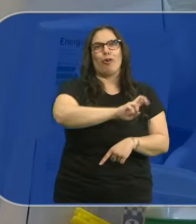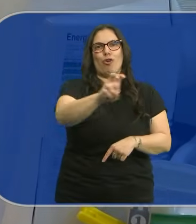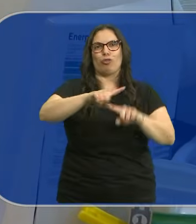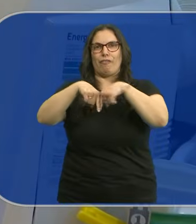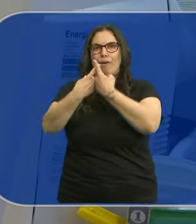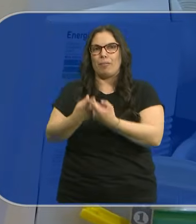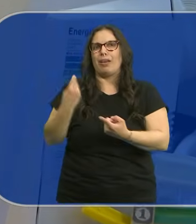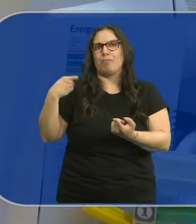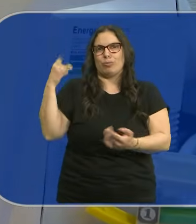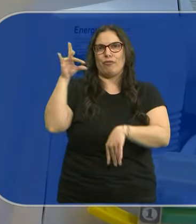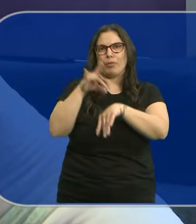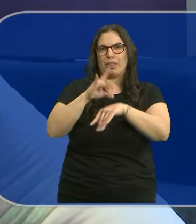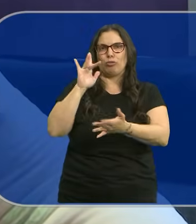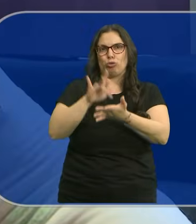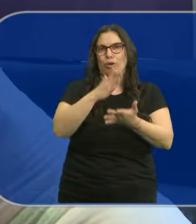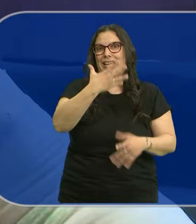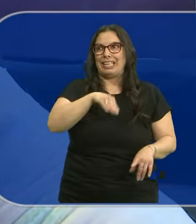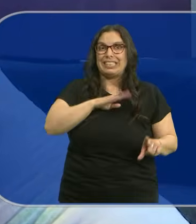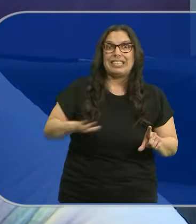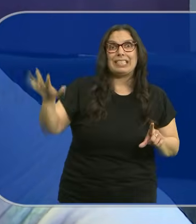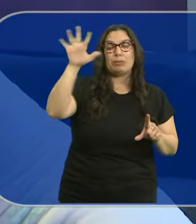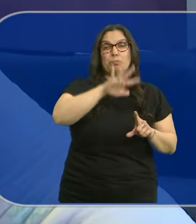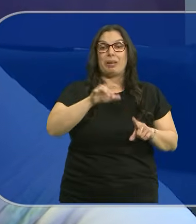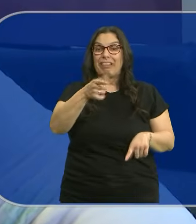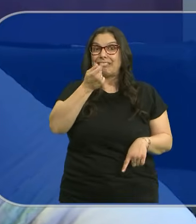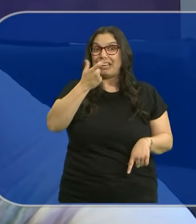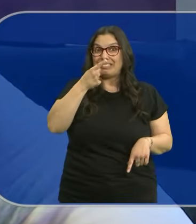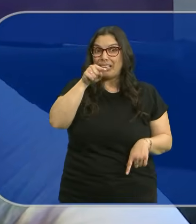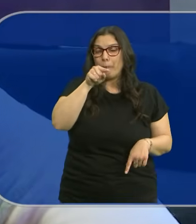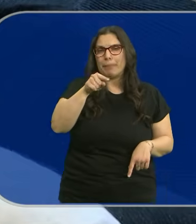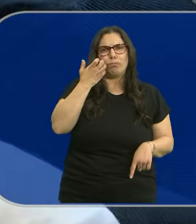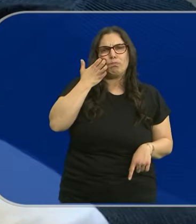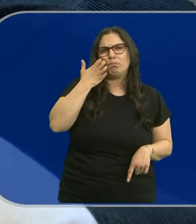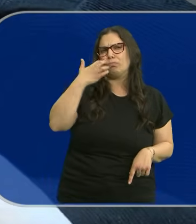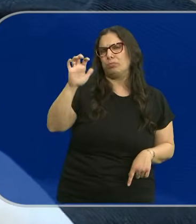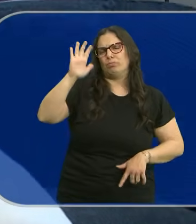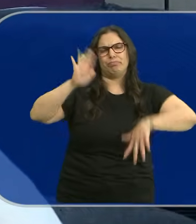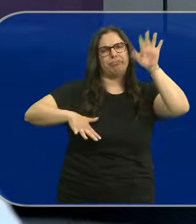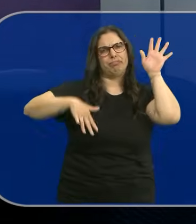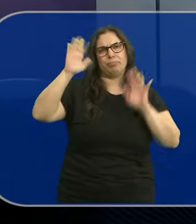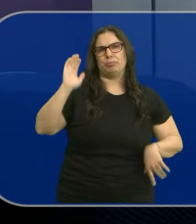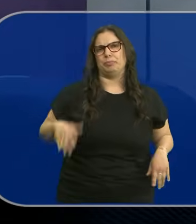familias que conviven con esta enfermedad en España, donde el acceso a este tipo de terapias sigue siendo desigual.